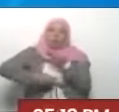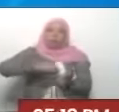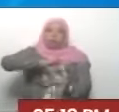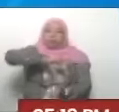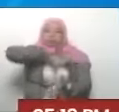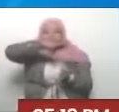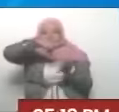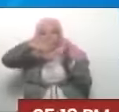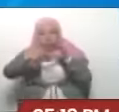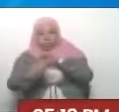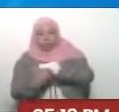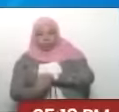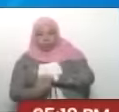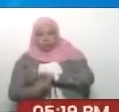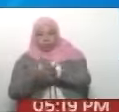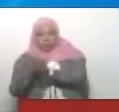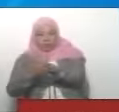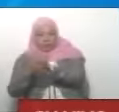señas